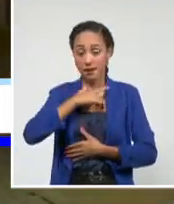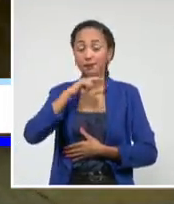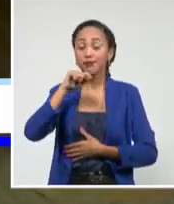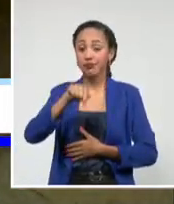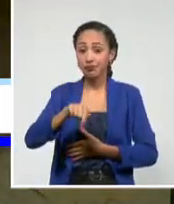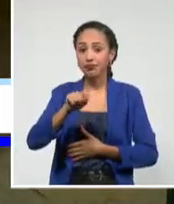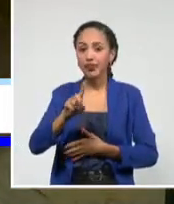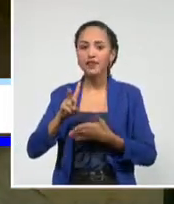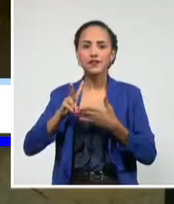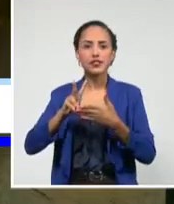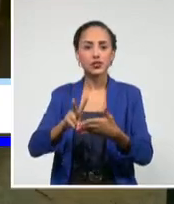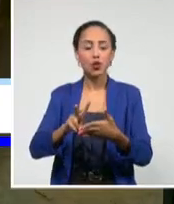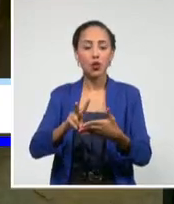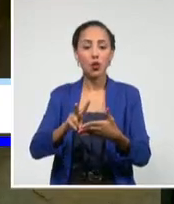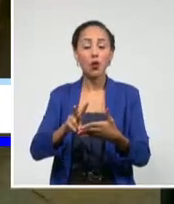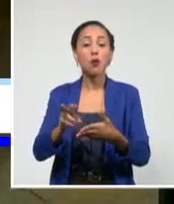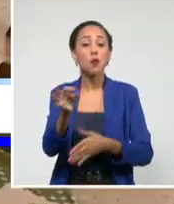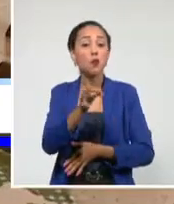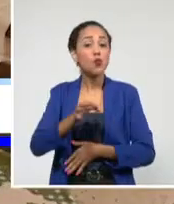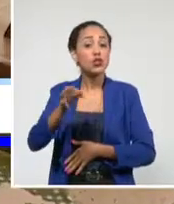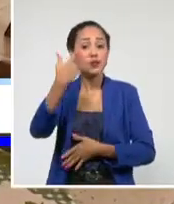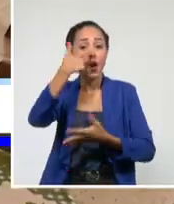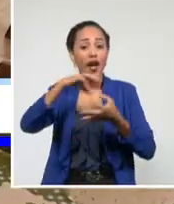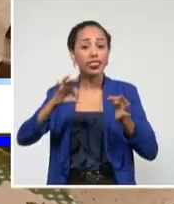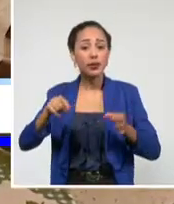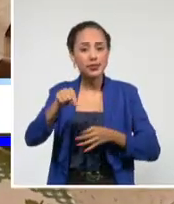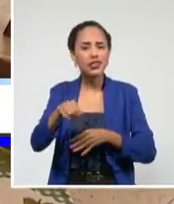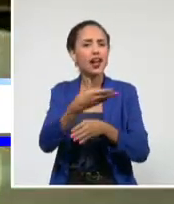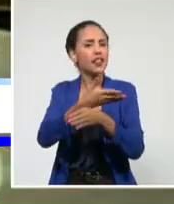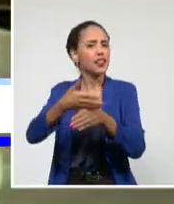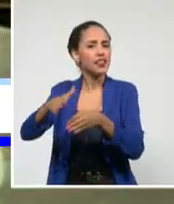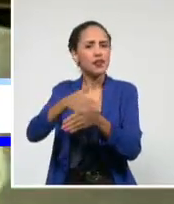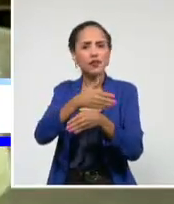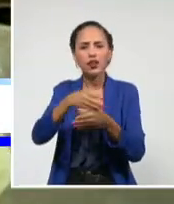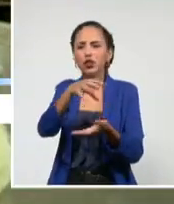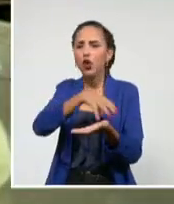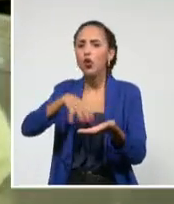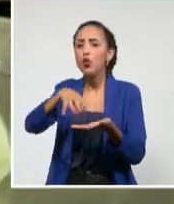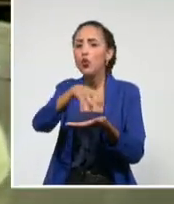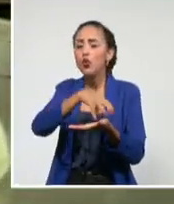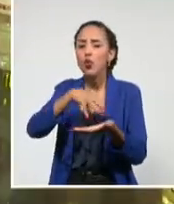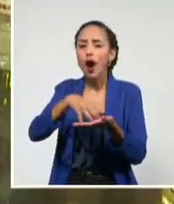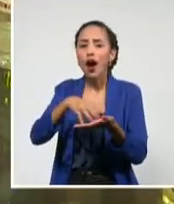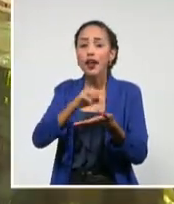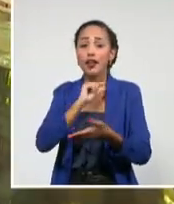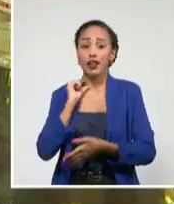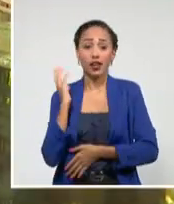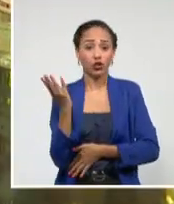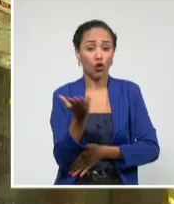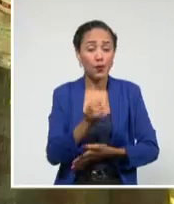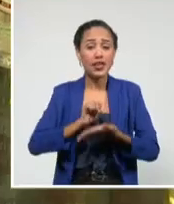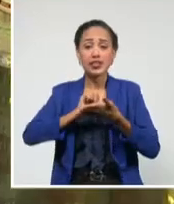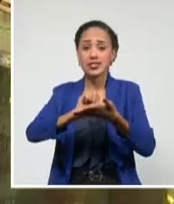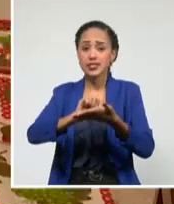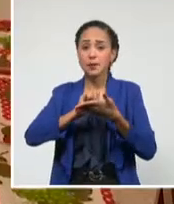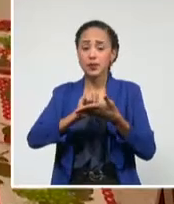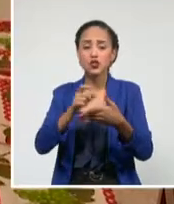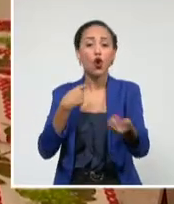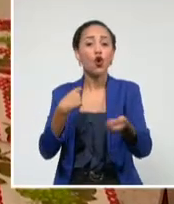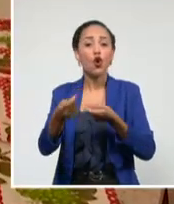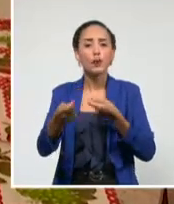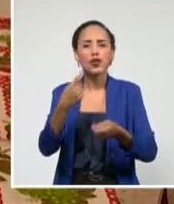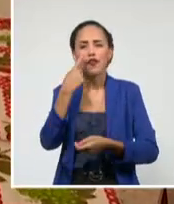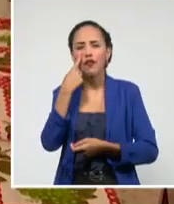en el municipio cabecera de Artemisa varias unidades del sector del comercio, la gastronomía y los servicios, con el fin de comprobar el estado